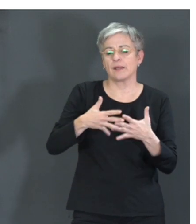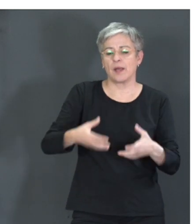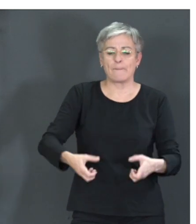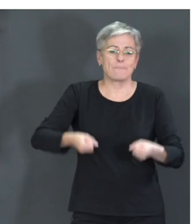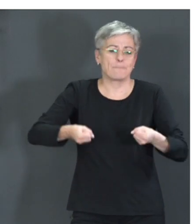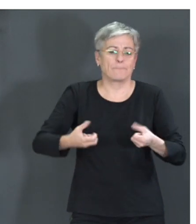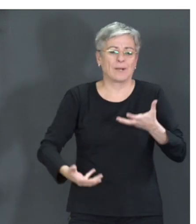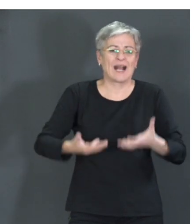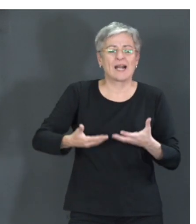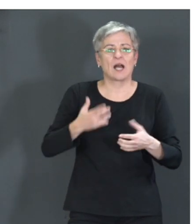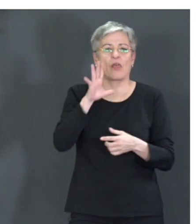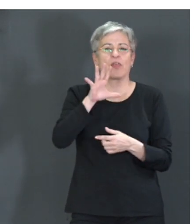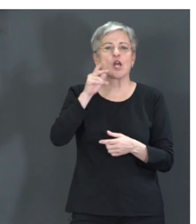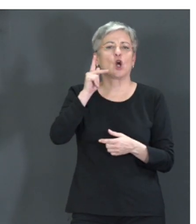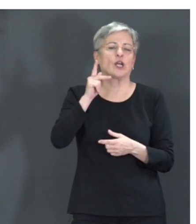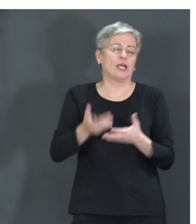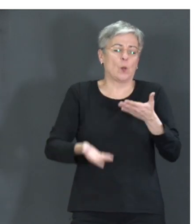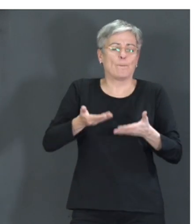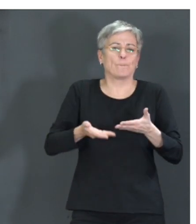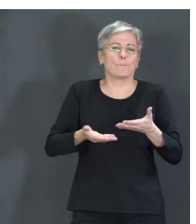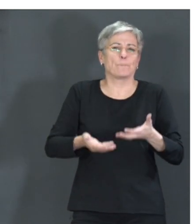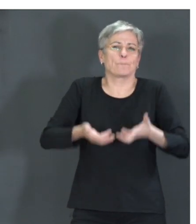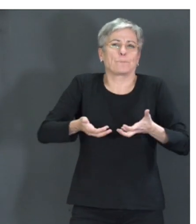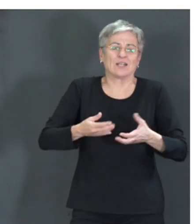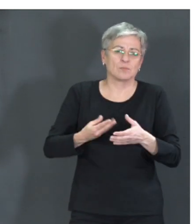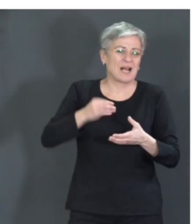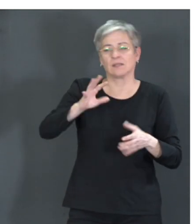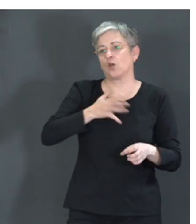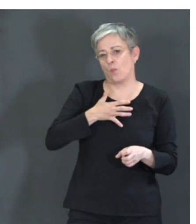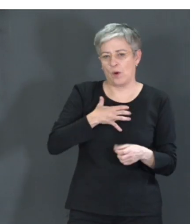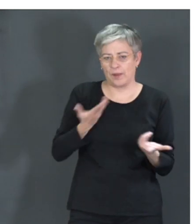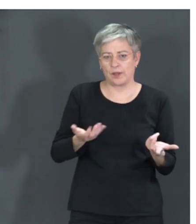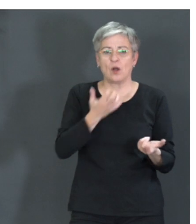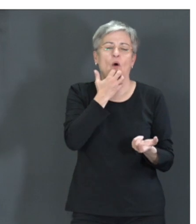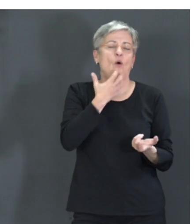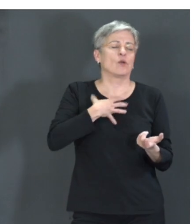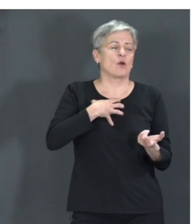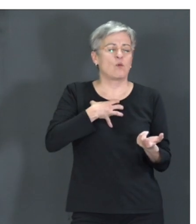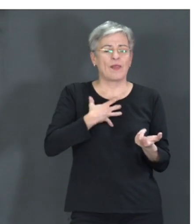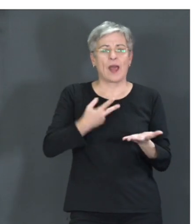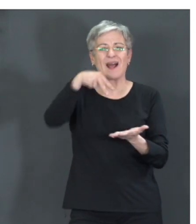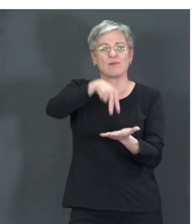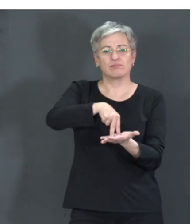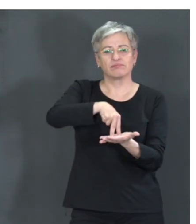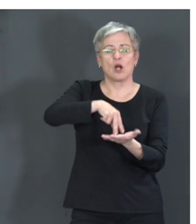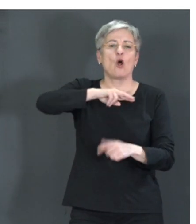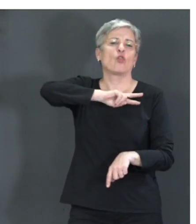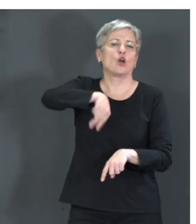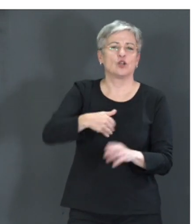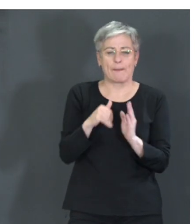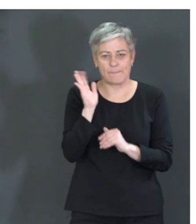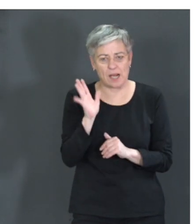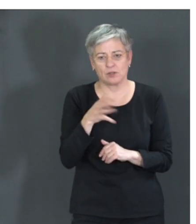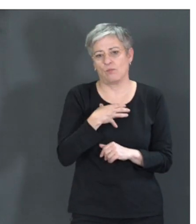más de 5 kilos, por ejemplo, o no puede hacer trabajos de bipedestación de más de 2 horas, o no puede hacer